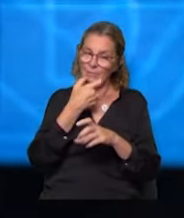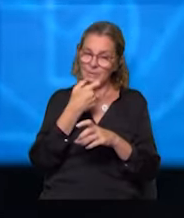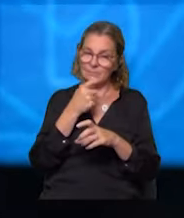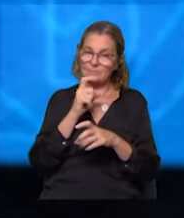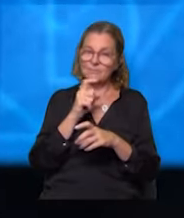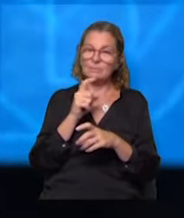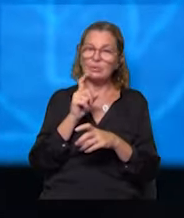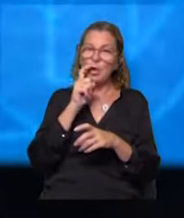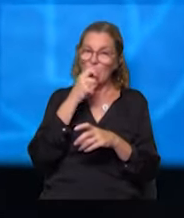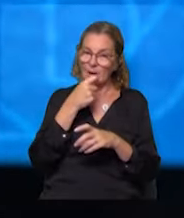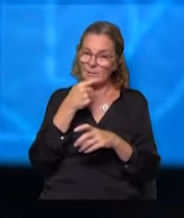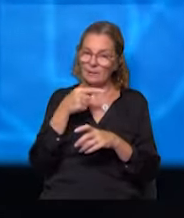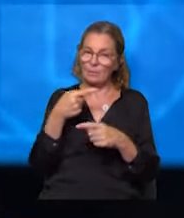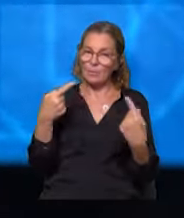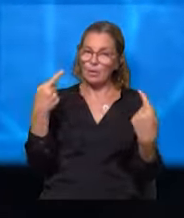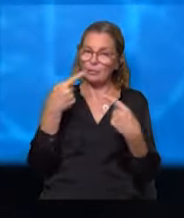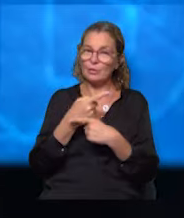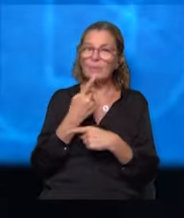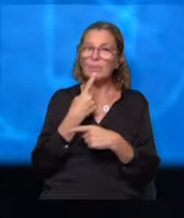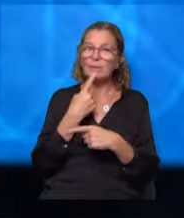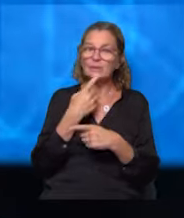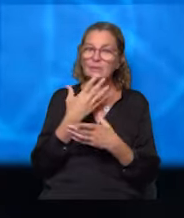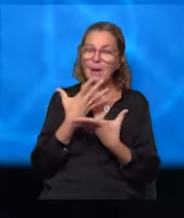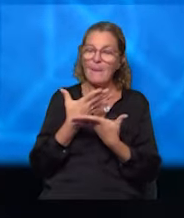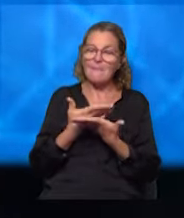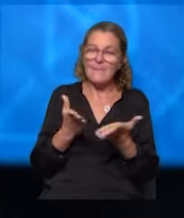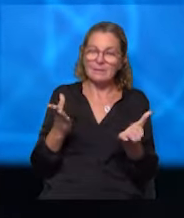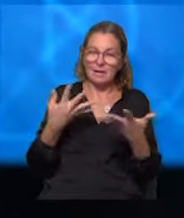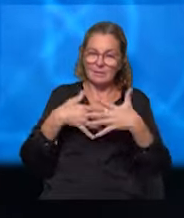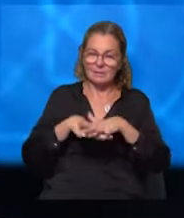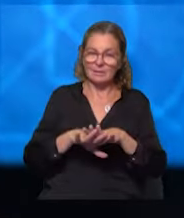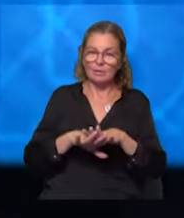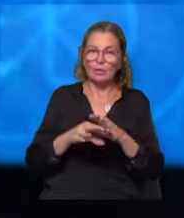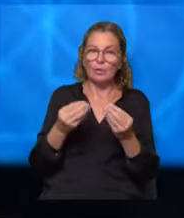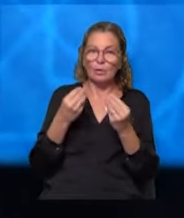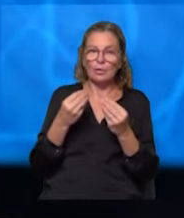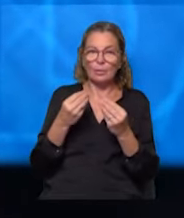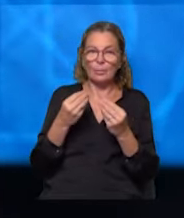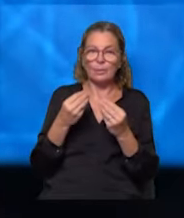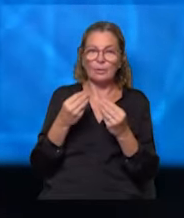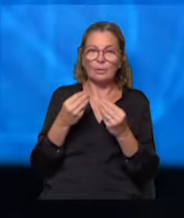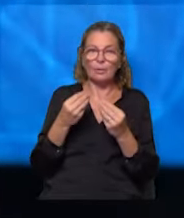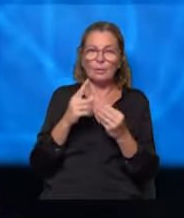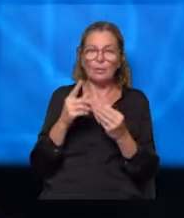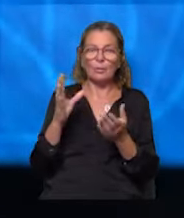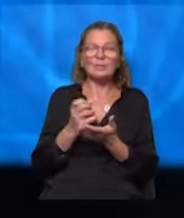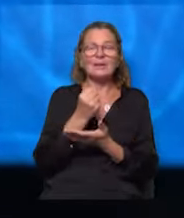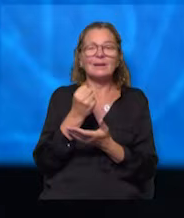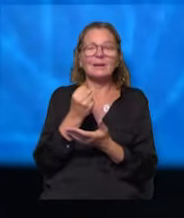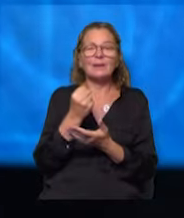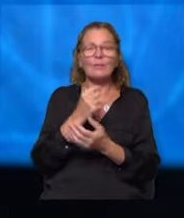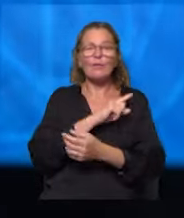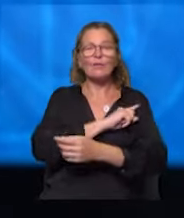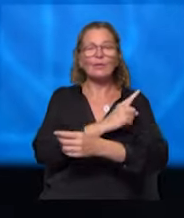sí hay que combatirlo con una política más integral Cómo no cómo no tener que volver a